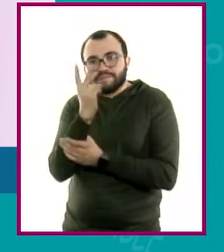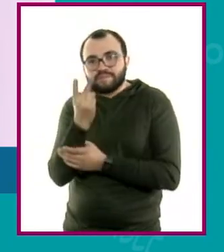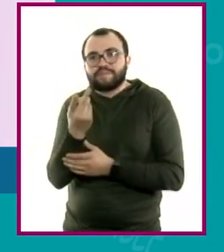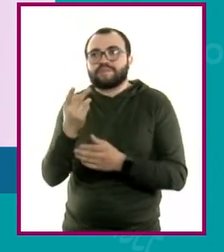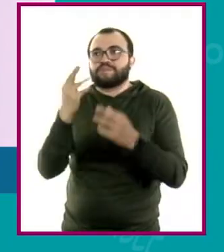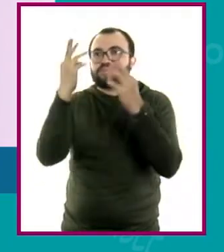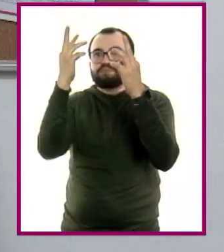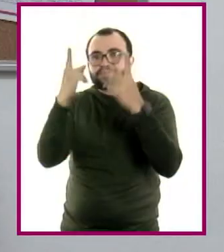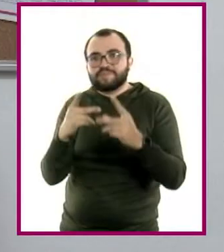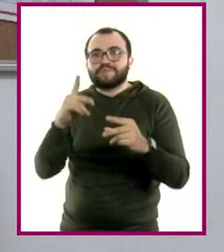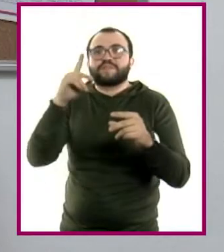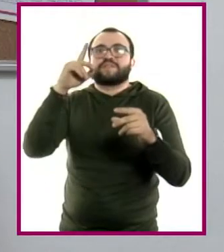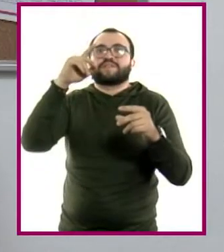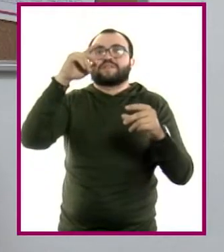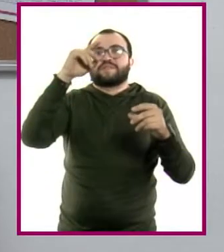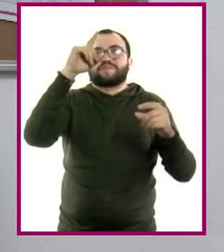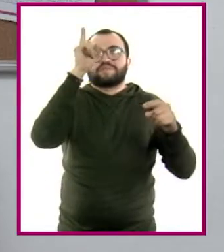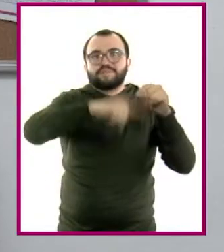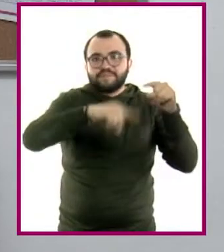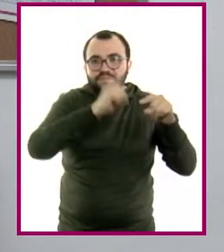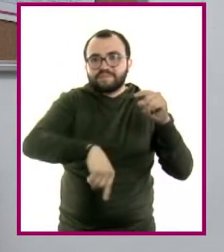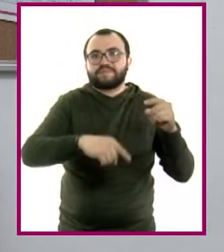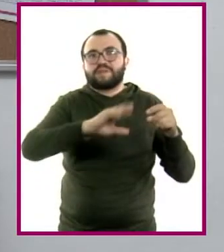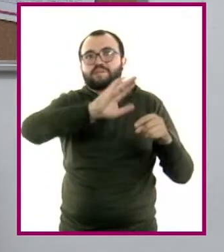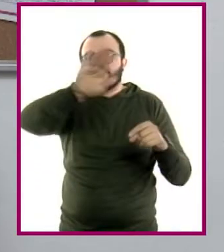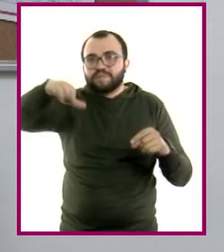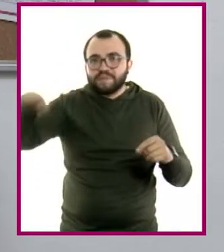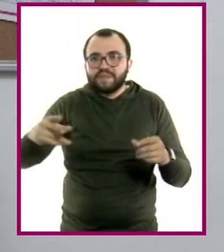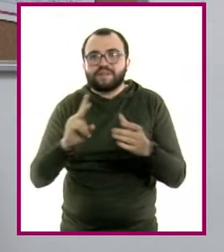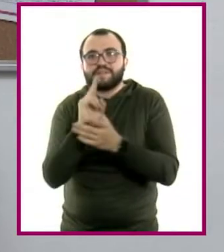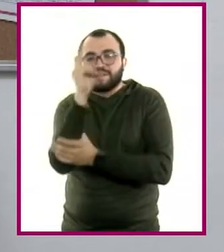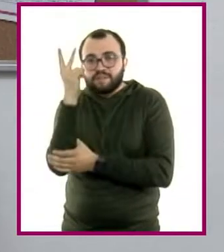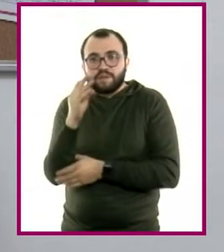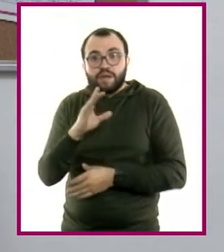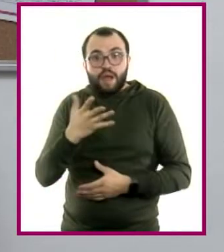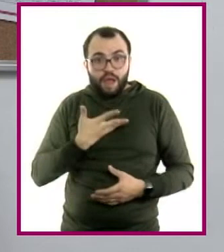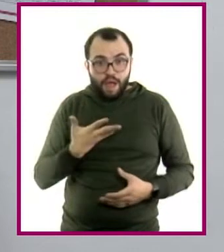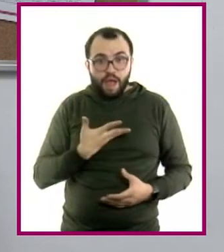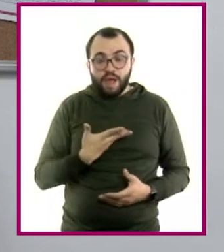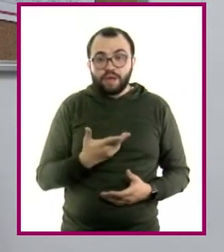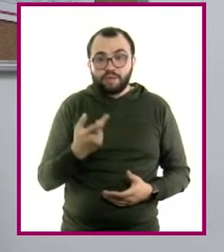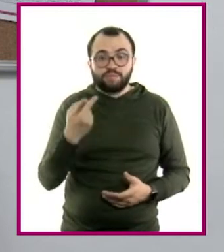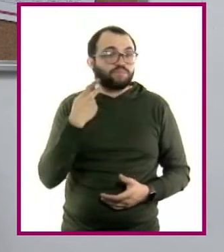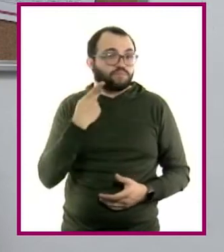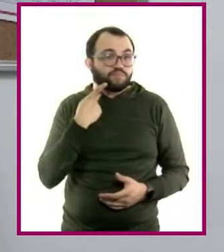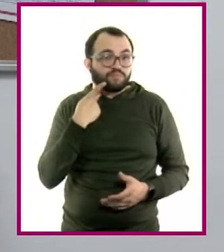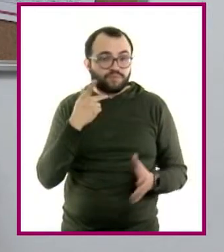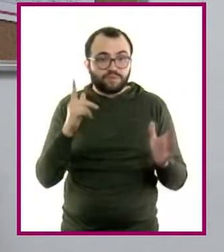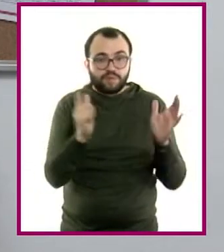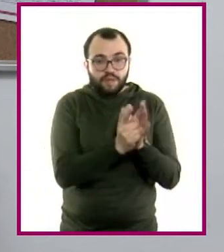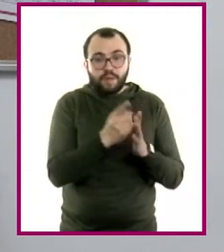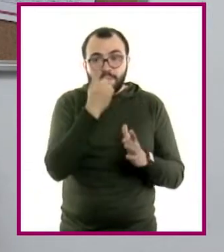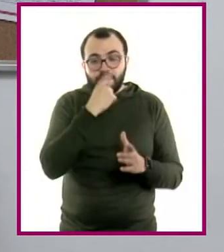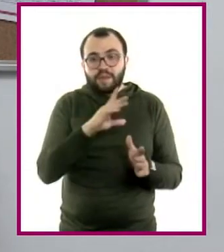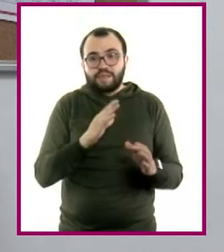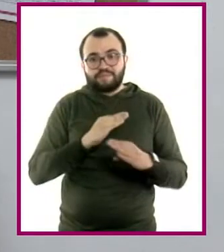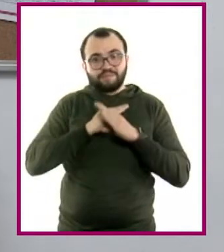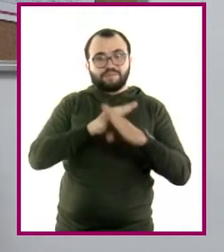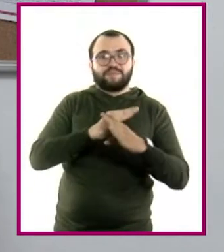biodiversidad, etc. ¿Se han aplicado políticas públicas para evitar que se siga contaminando el aire, el agua y la